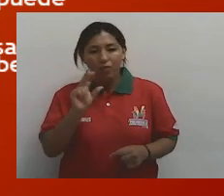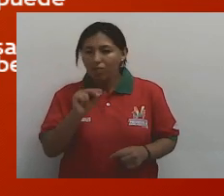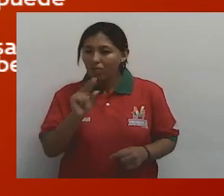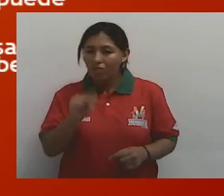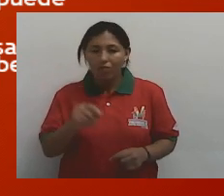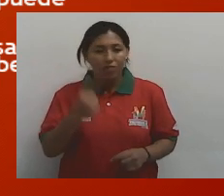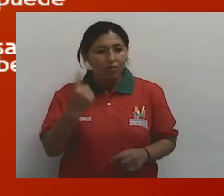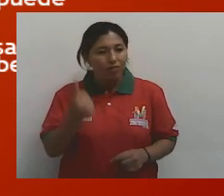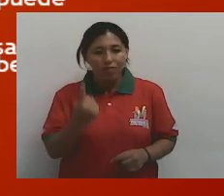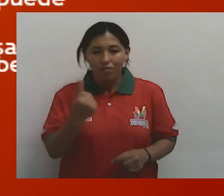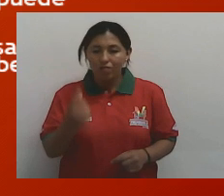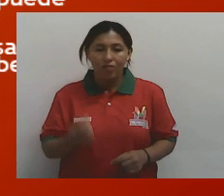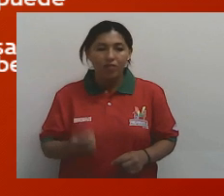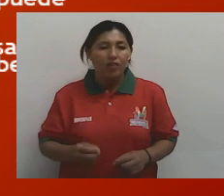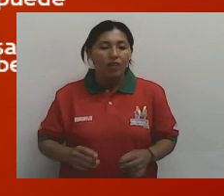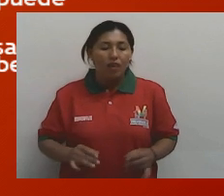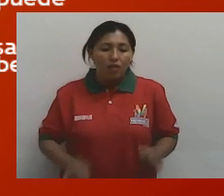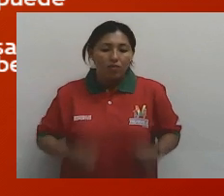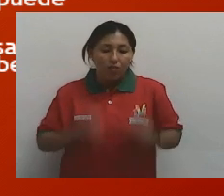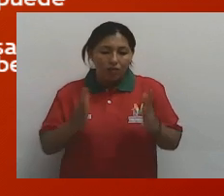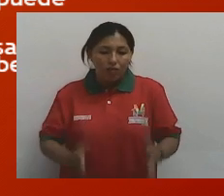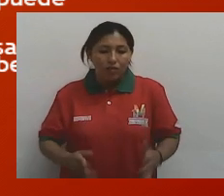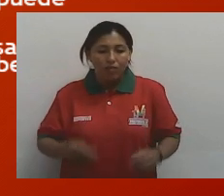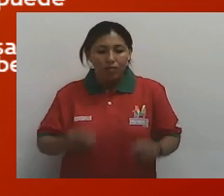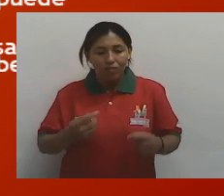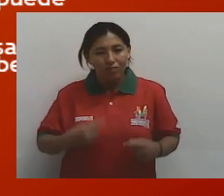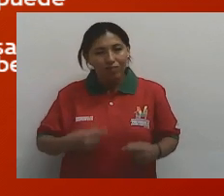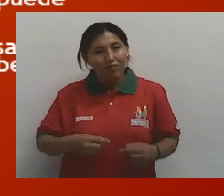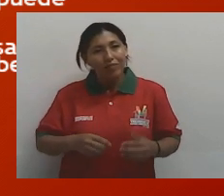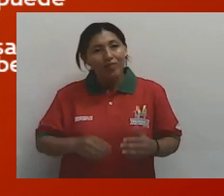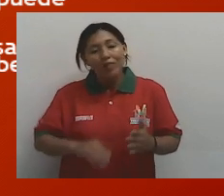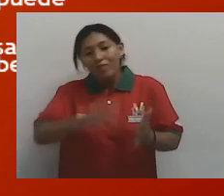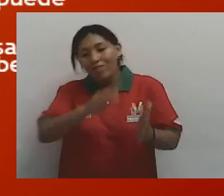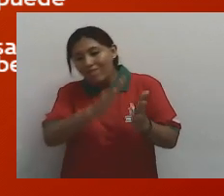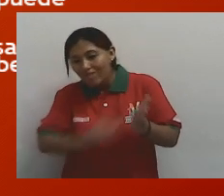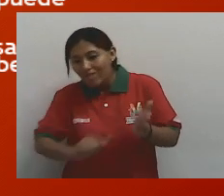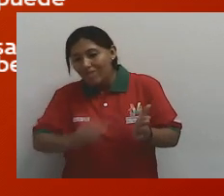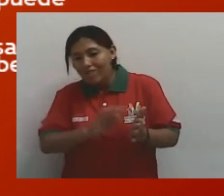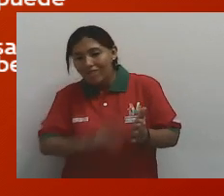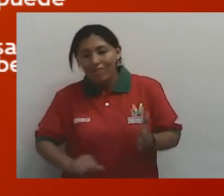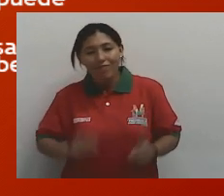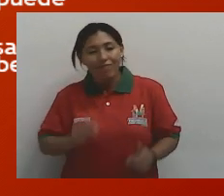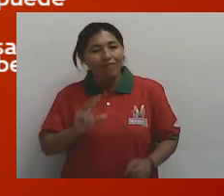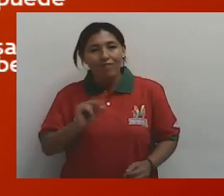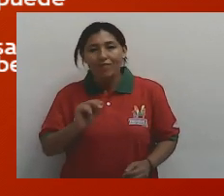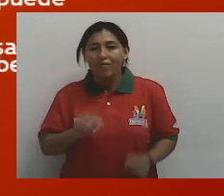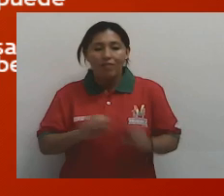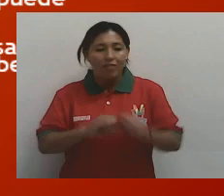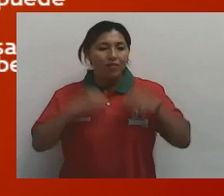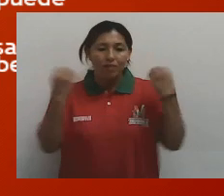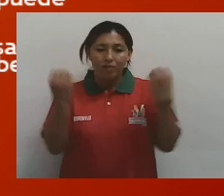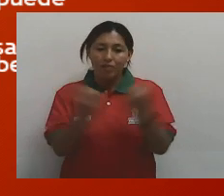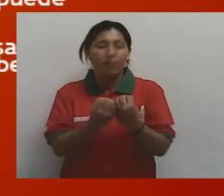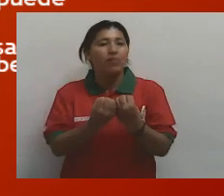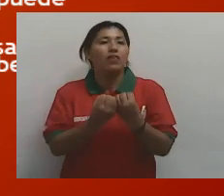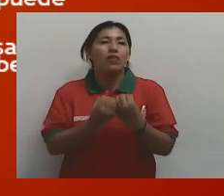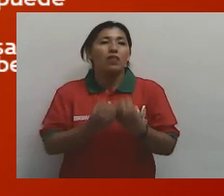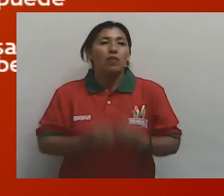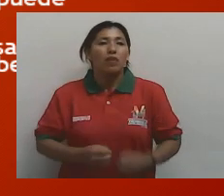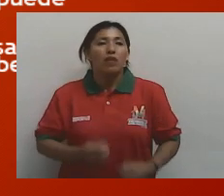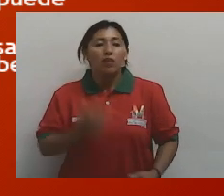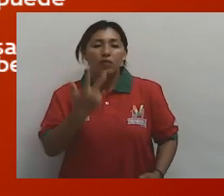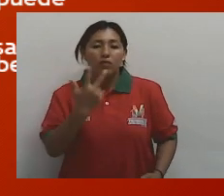jugador, sino que se vaya disminuyendo. Si salió con 5 fouls, no, ese equipo queda con 4, con 3, con